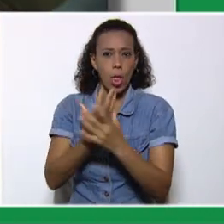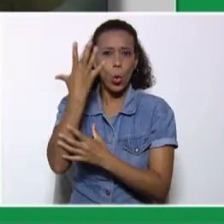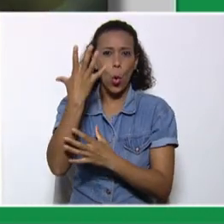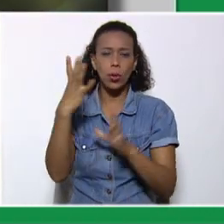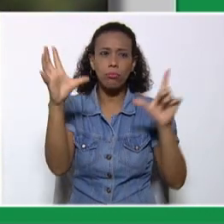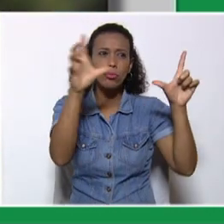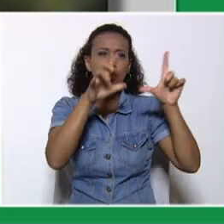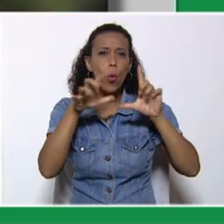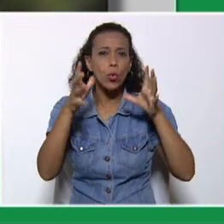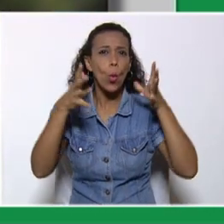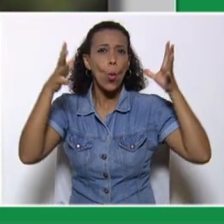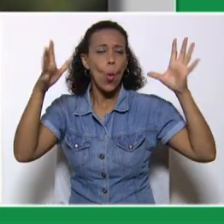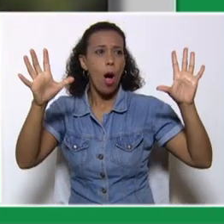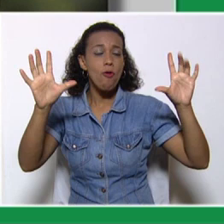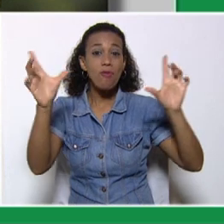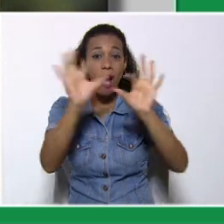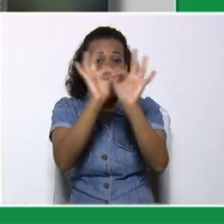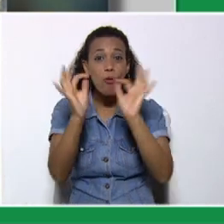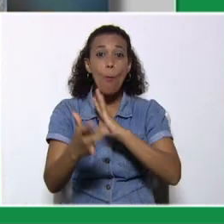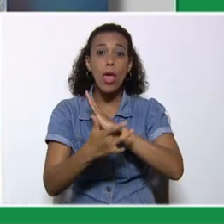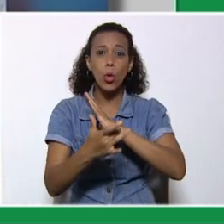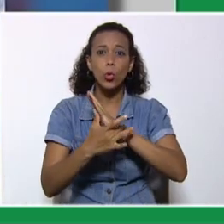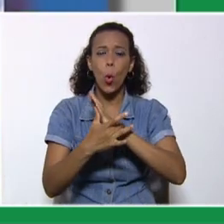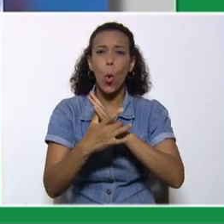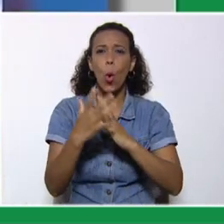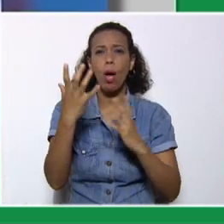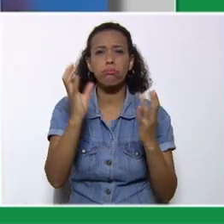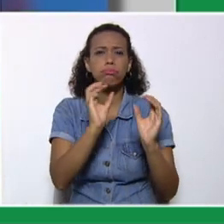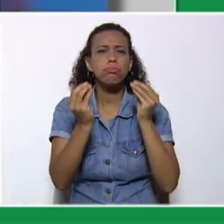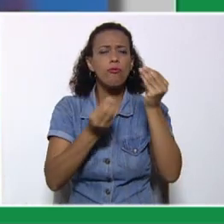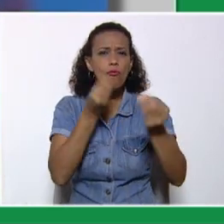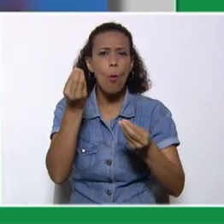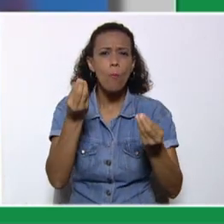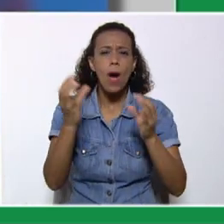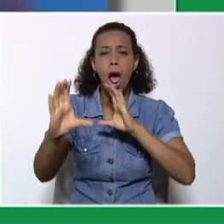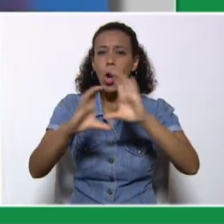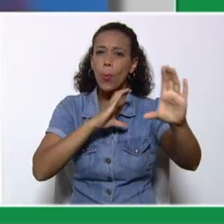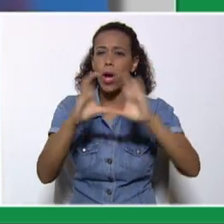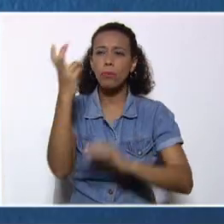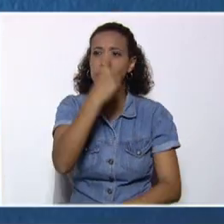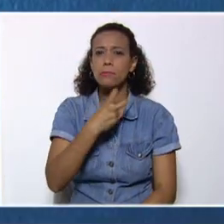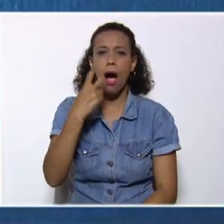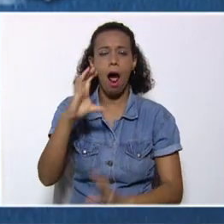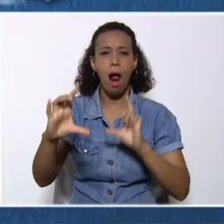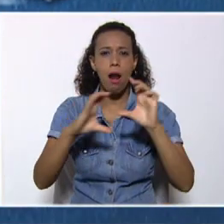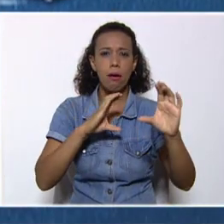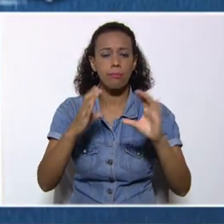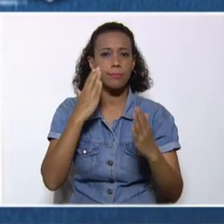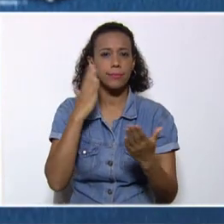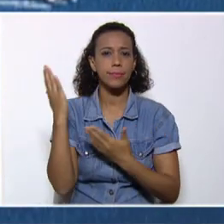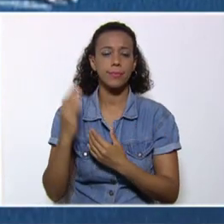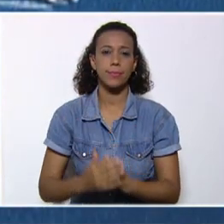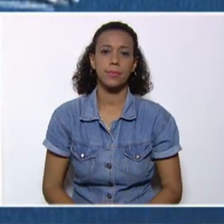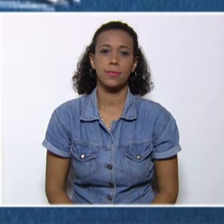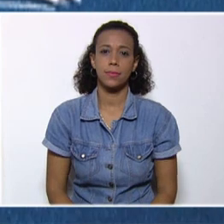del espectro ensanchado, una técnica de modulación empleada en telecomunicaciones.